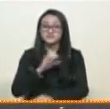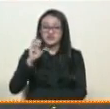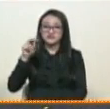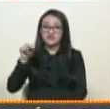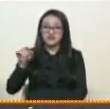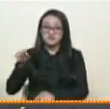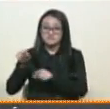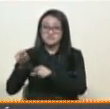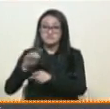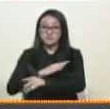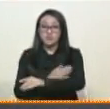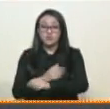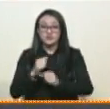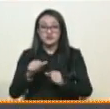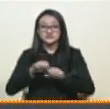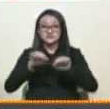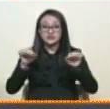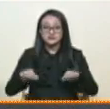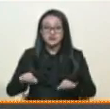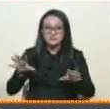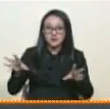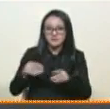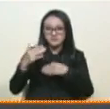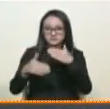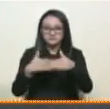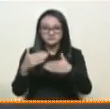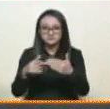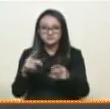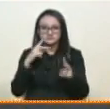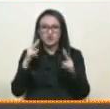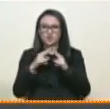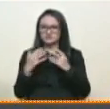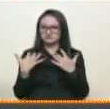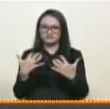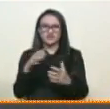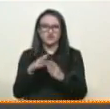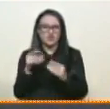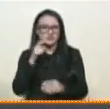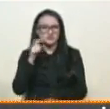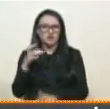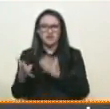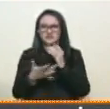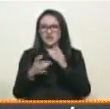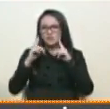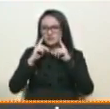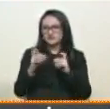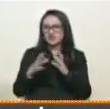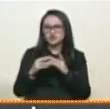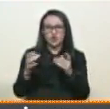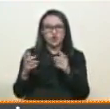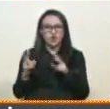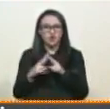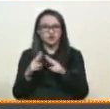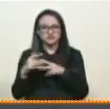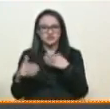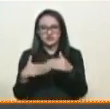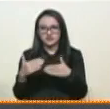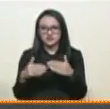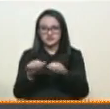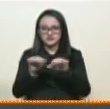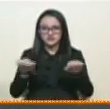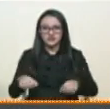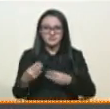Electoral. Lo que son nuestros sistemas, lo que son nuestros procesos son bien conocidos por técnicos, por profesionales del